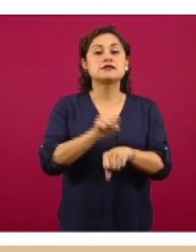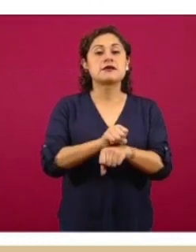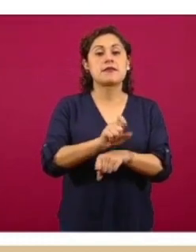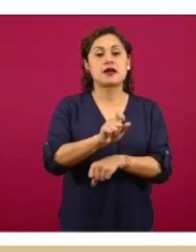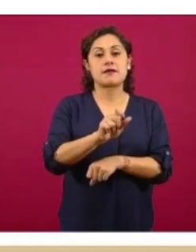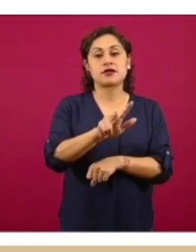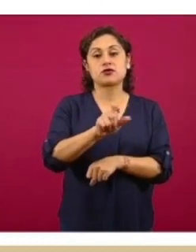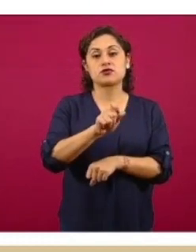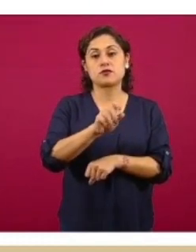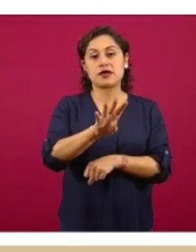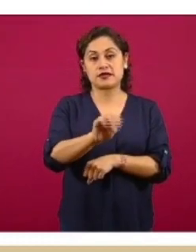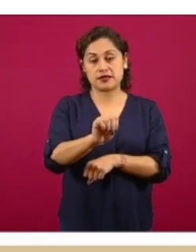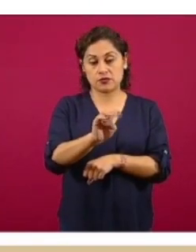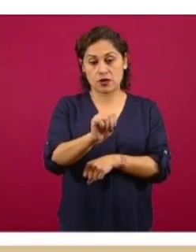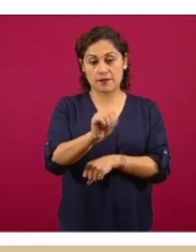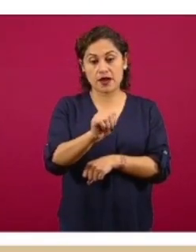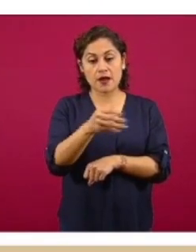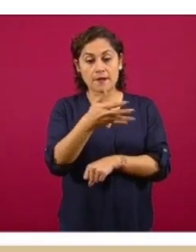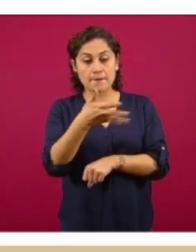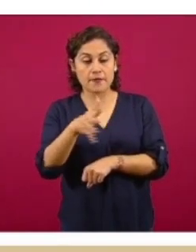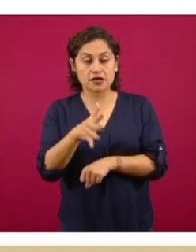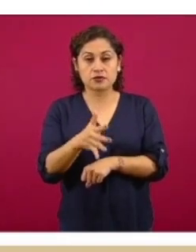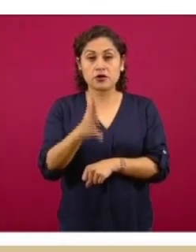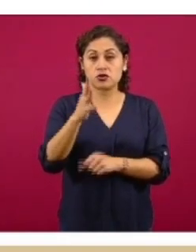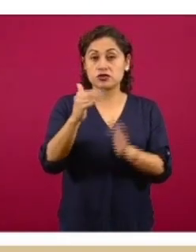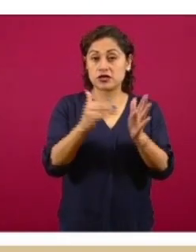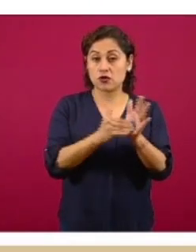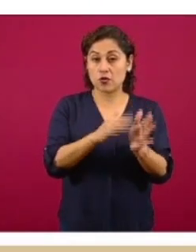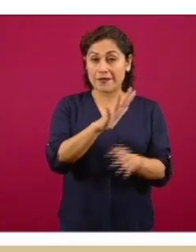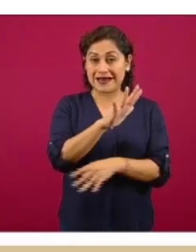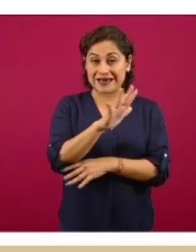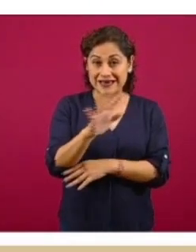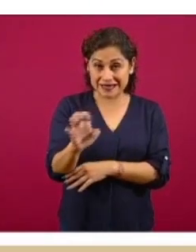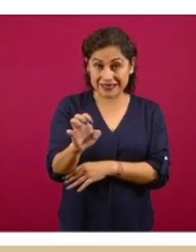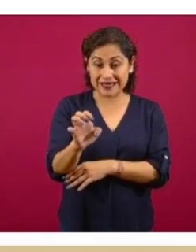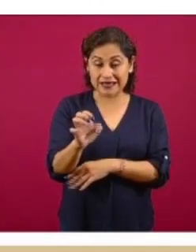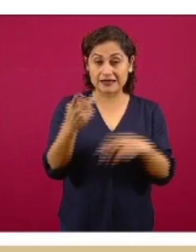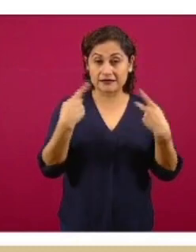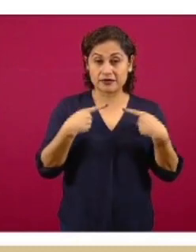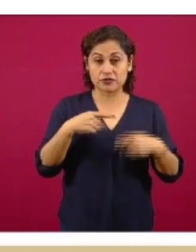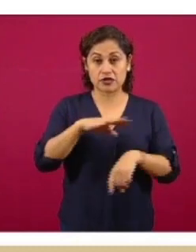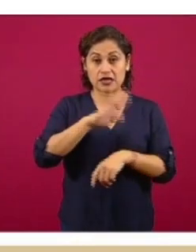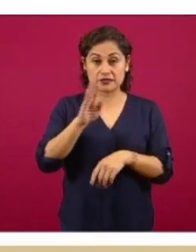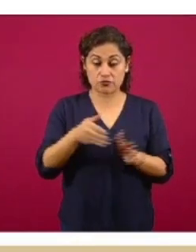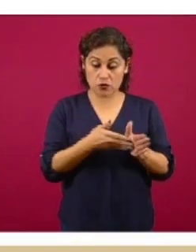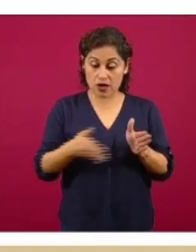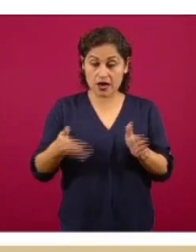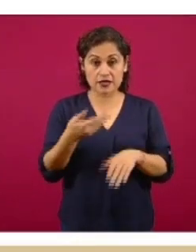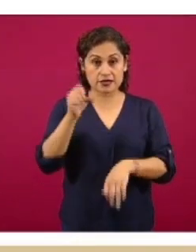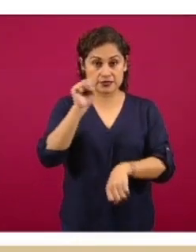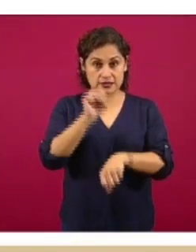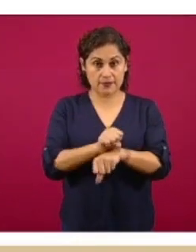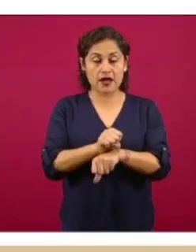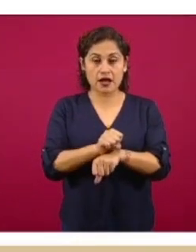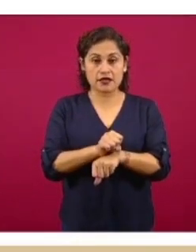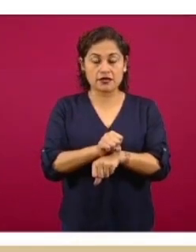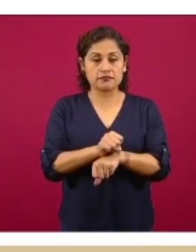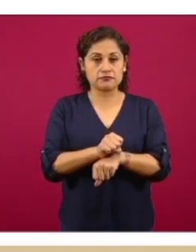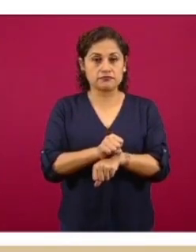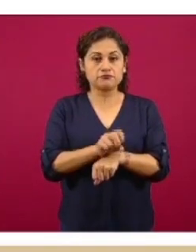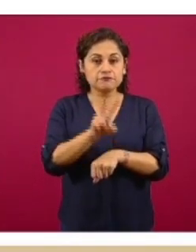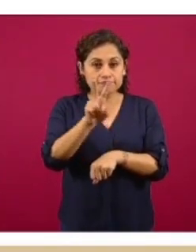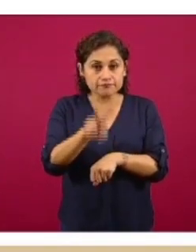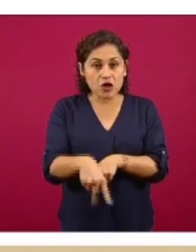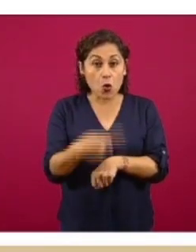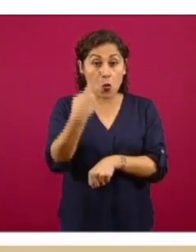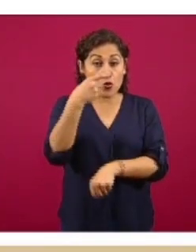28-29, llegamos aproximadamente a 5.500 muertes en una semana. Específicamente, el número máximo